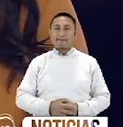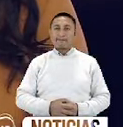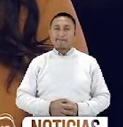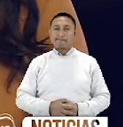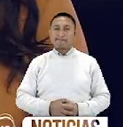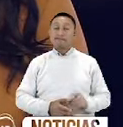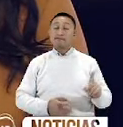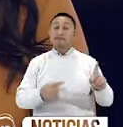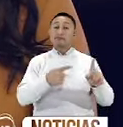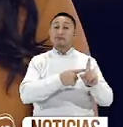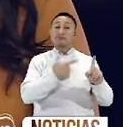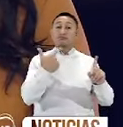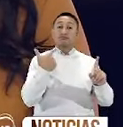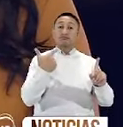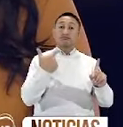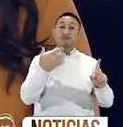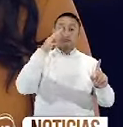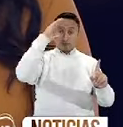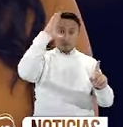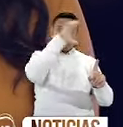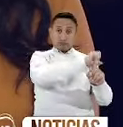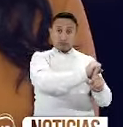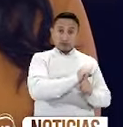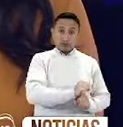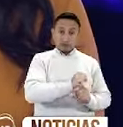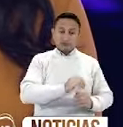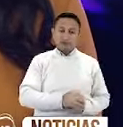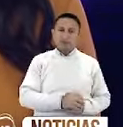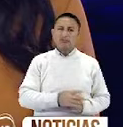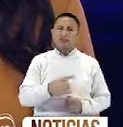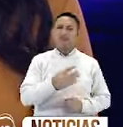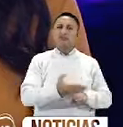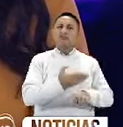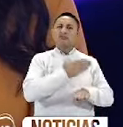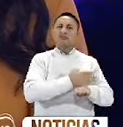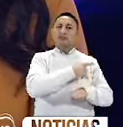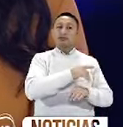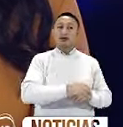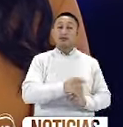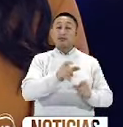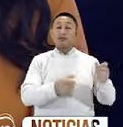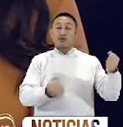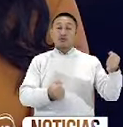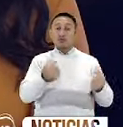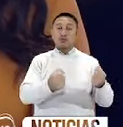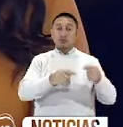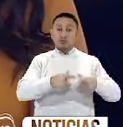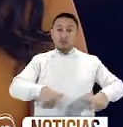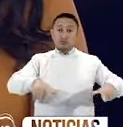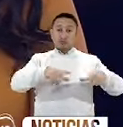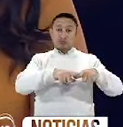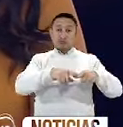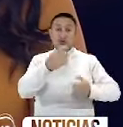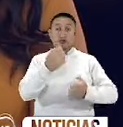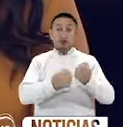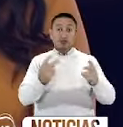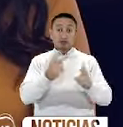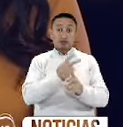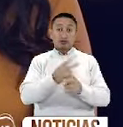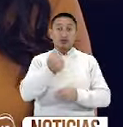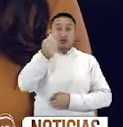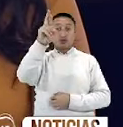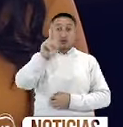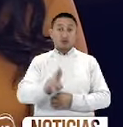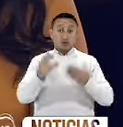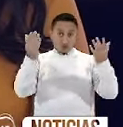Un delincuente armado fue detenido por la Policía Nacional mientras intentaba asaltar a conductores en un sector conflictivo del suroeste